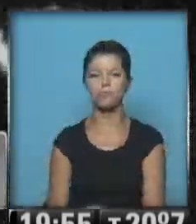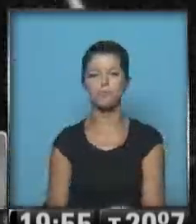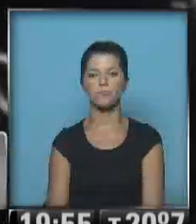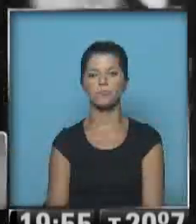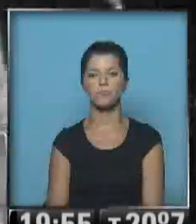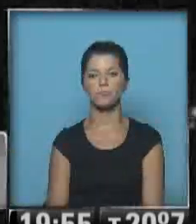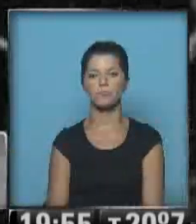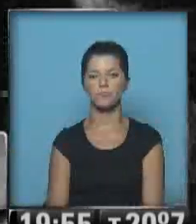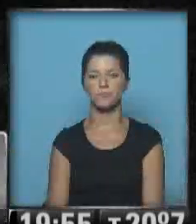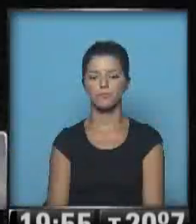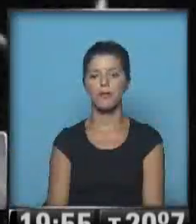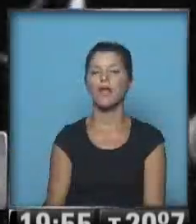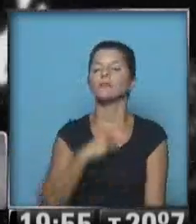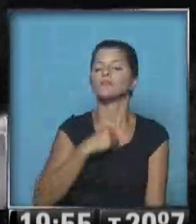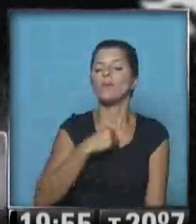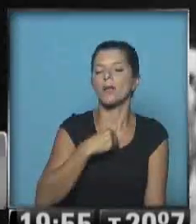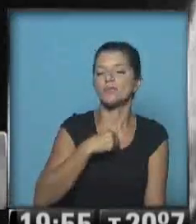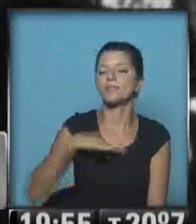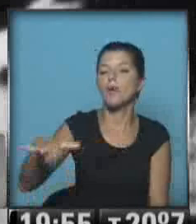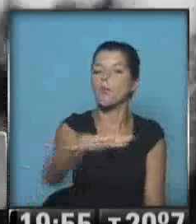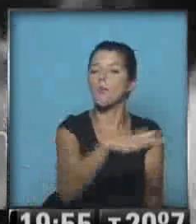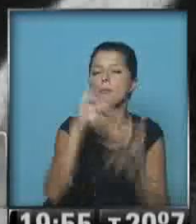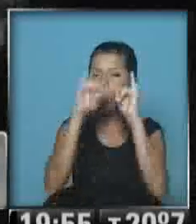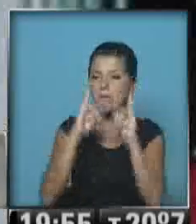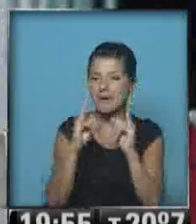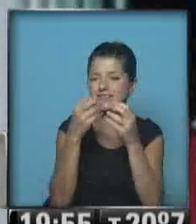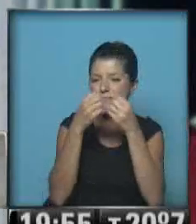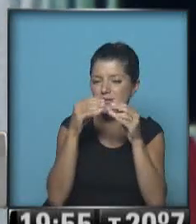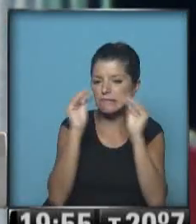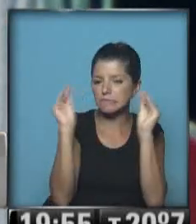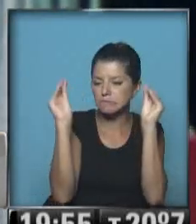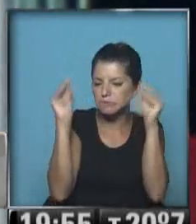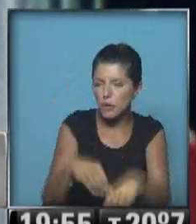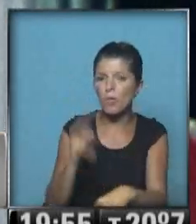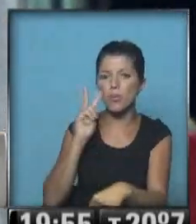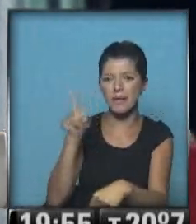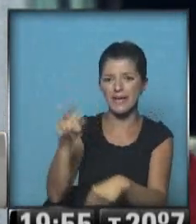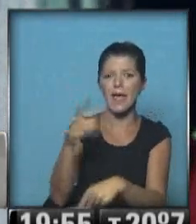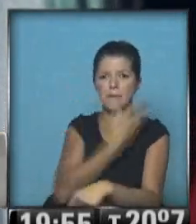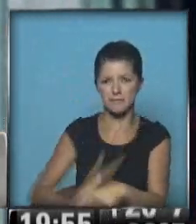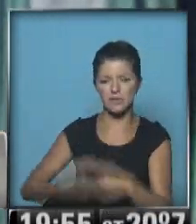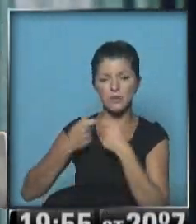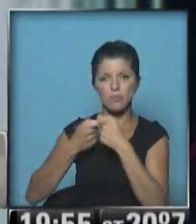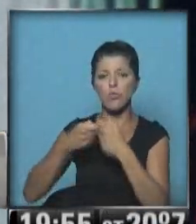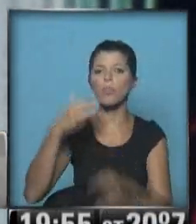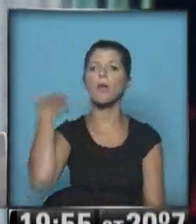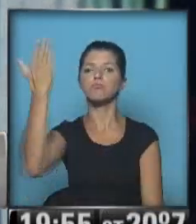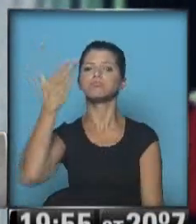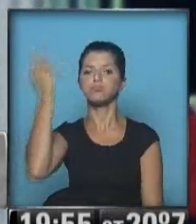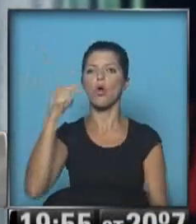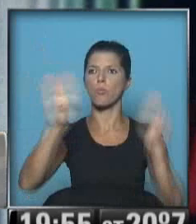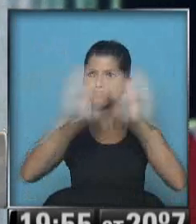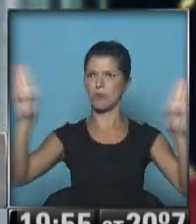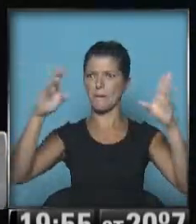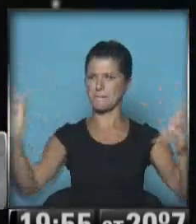constitucional la esperanza Popular de paz se empieza a desvanecer cuando el presidente es forzado a dirigirse a las masas detrás de un